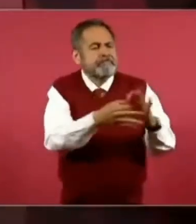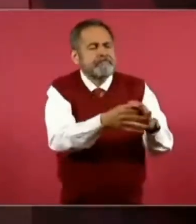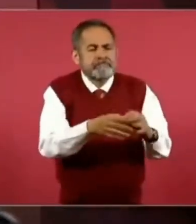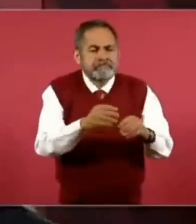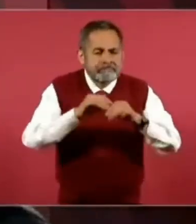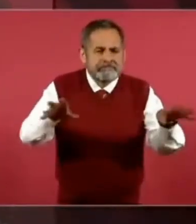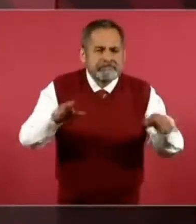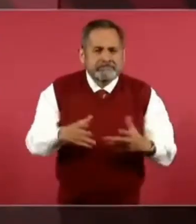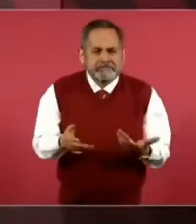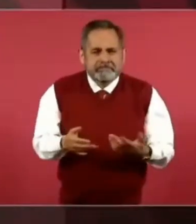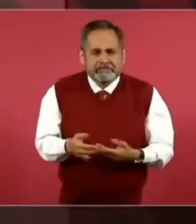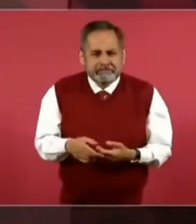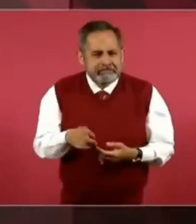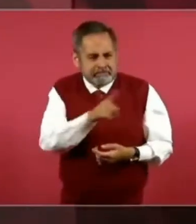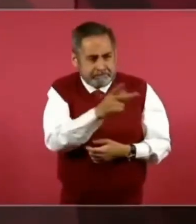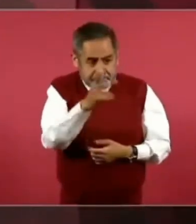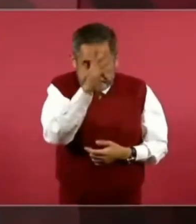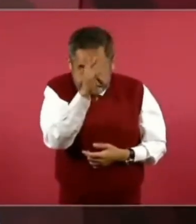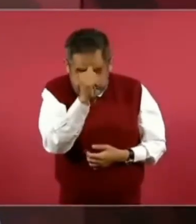en otros casos,